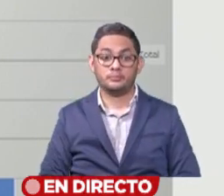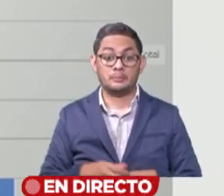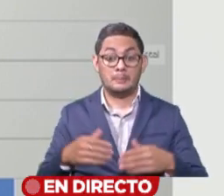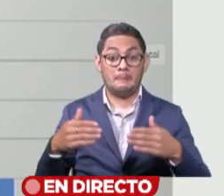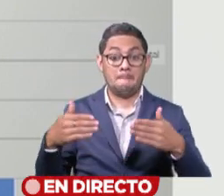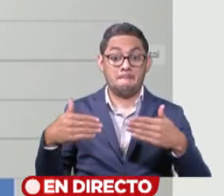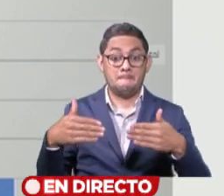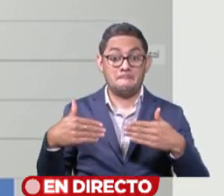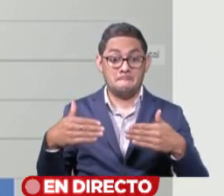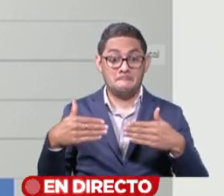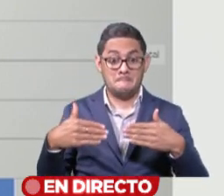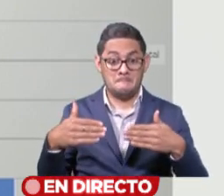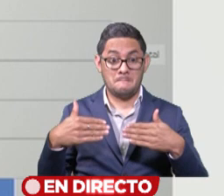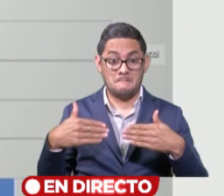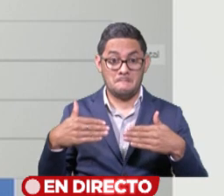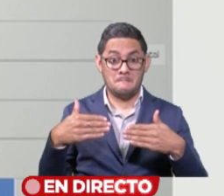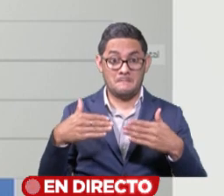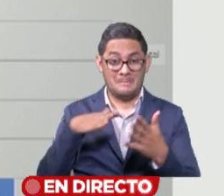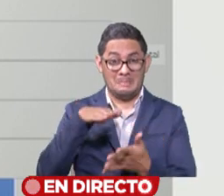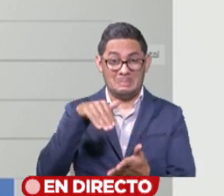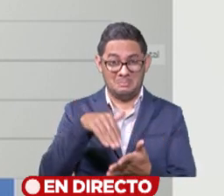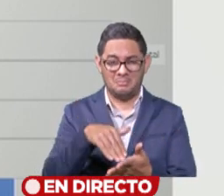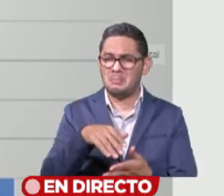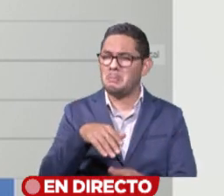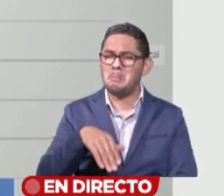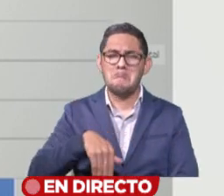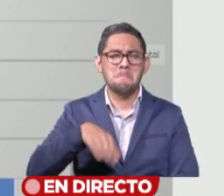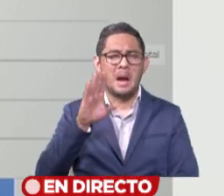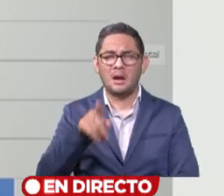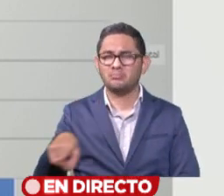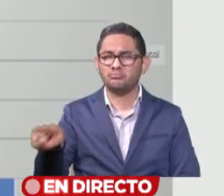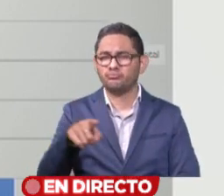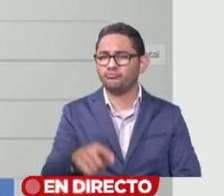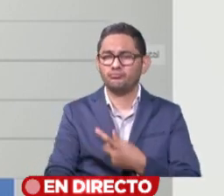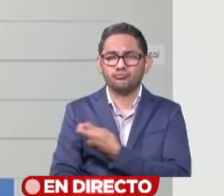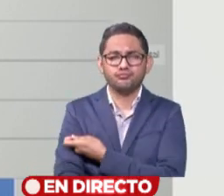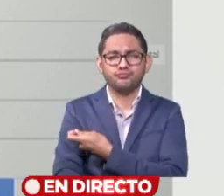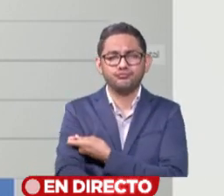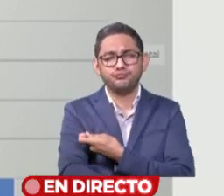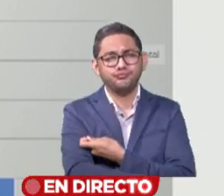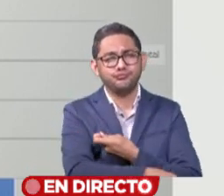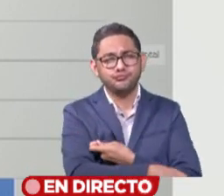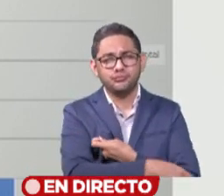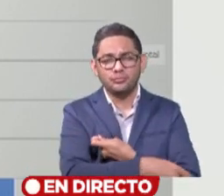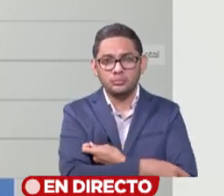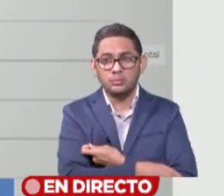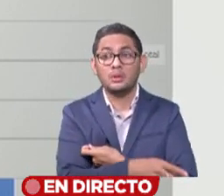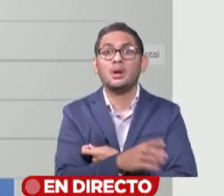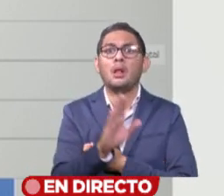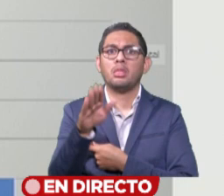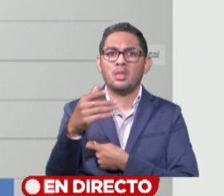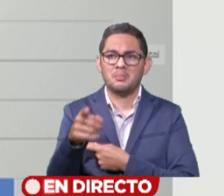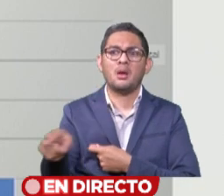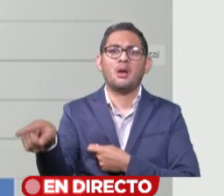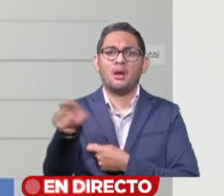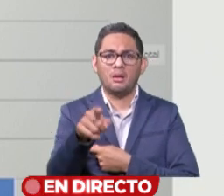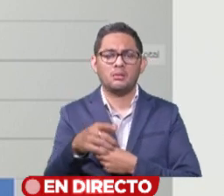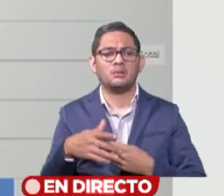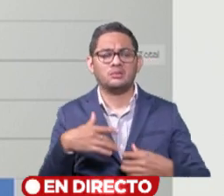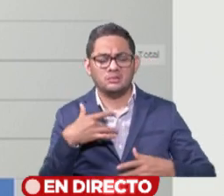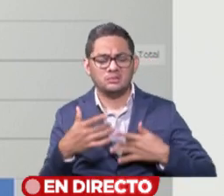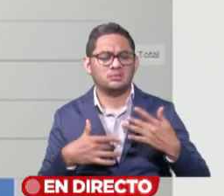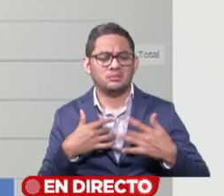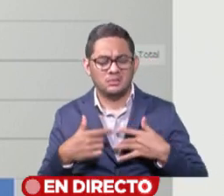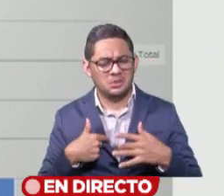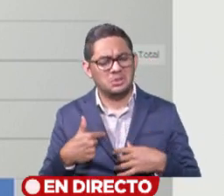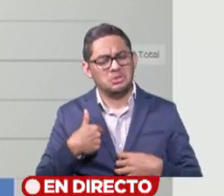más vacunamos y vemos que es el lugar en donde más personas con sospecha de